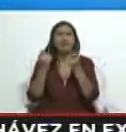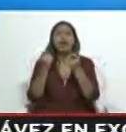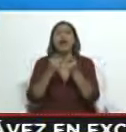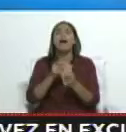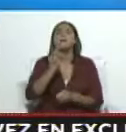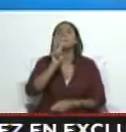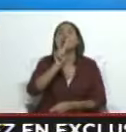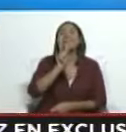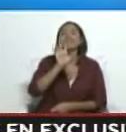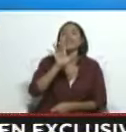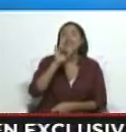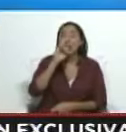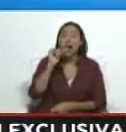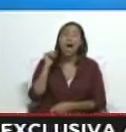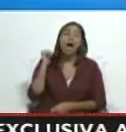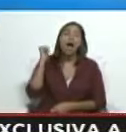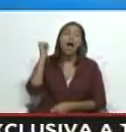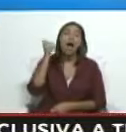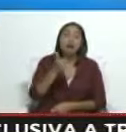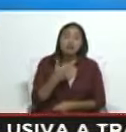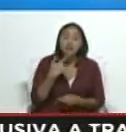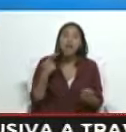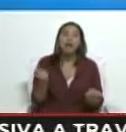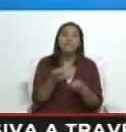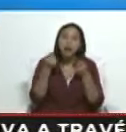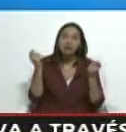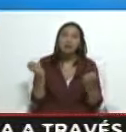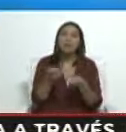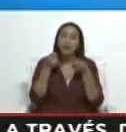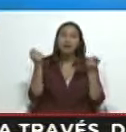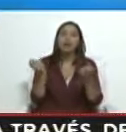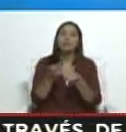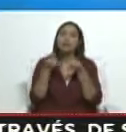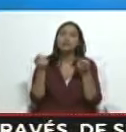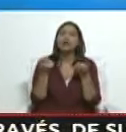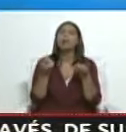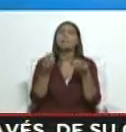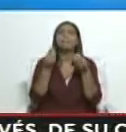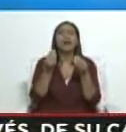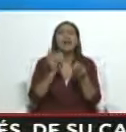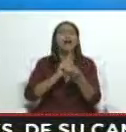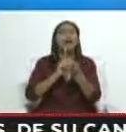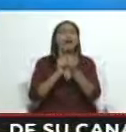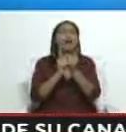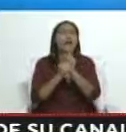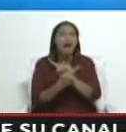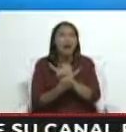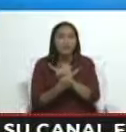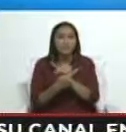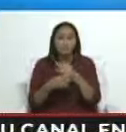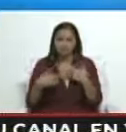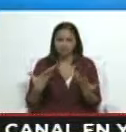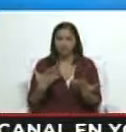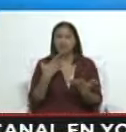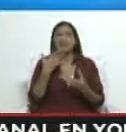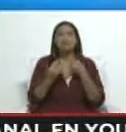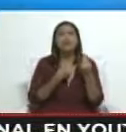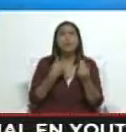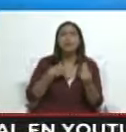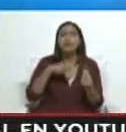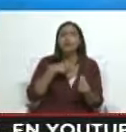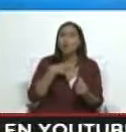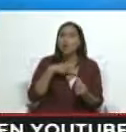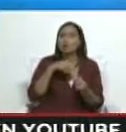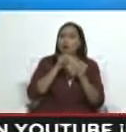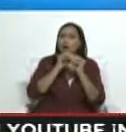años de campaña para que esto cambie? ¿Qué vamos nosotros a decirle a los